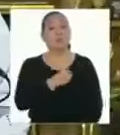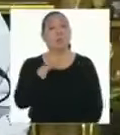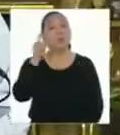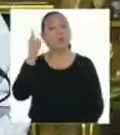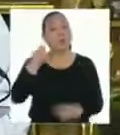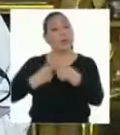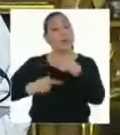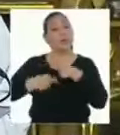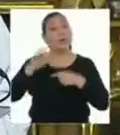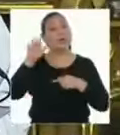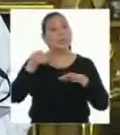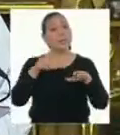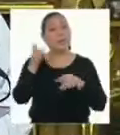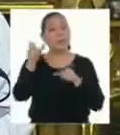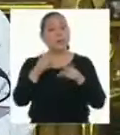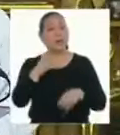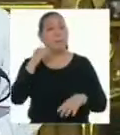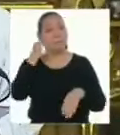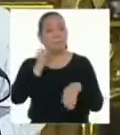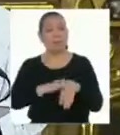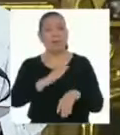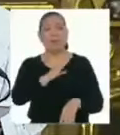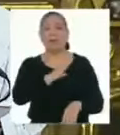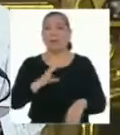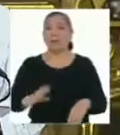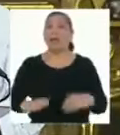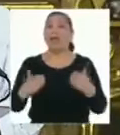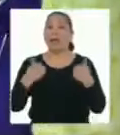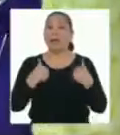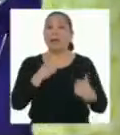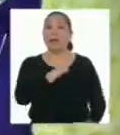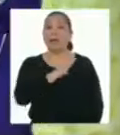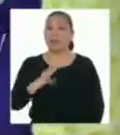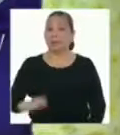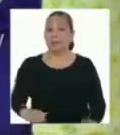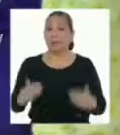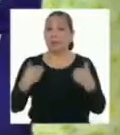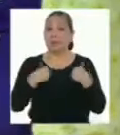Tú que has venido a llamar a los pecadores, Cristo, ten piedad.